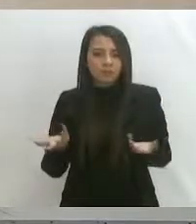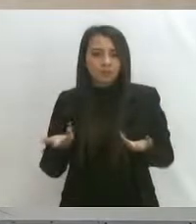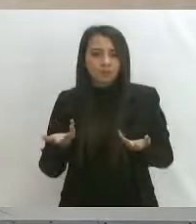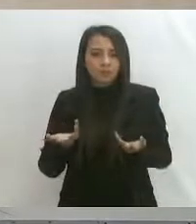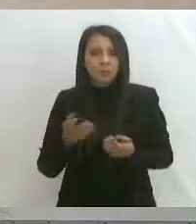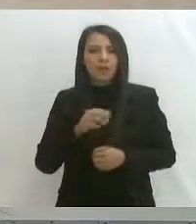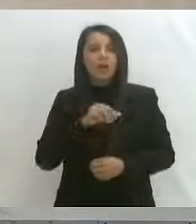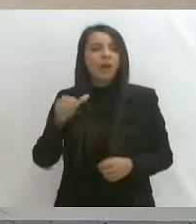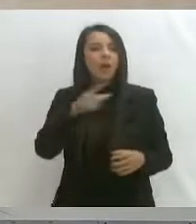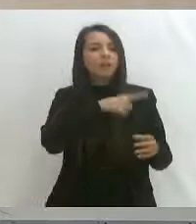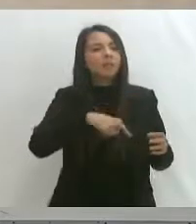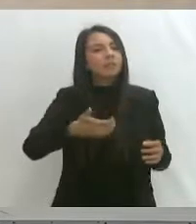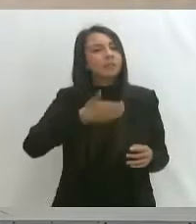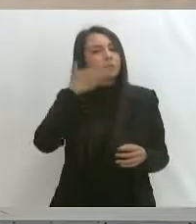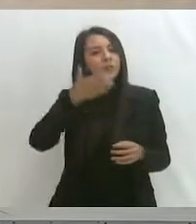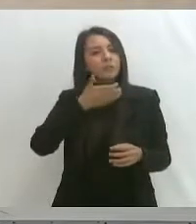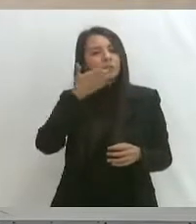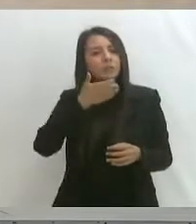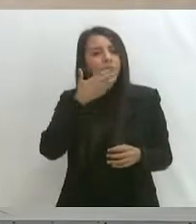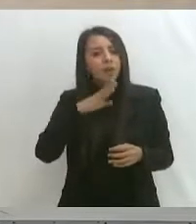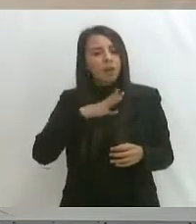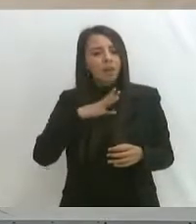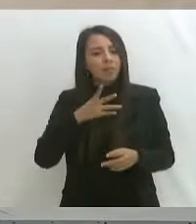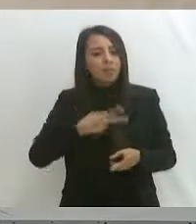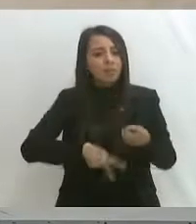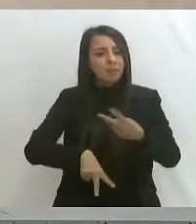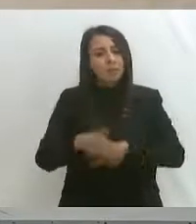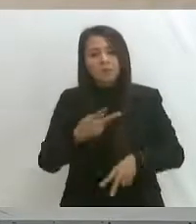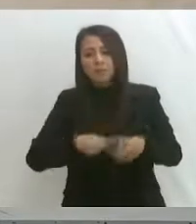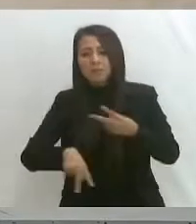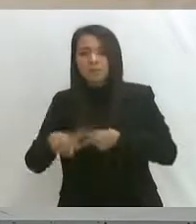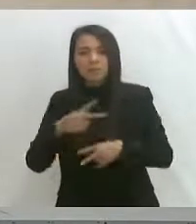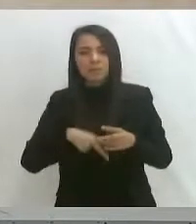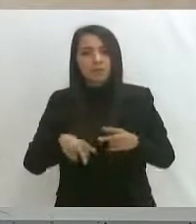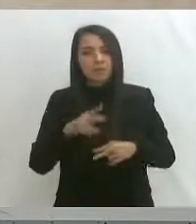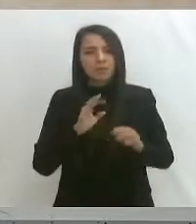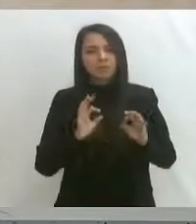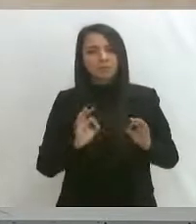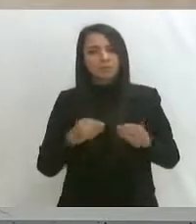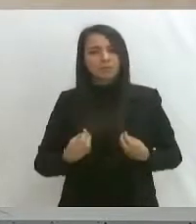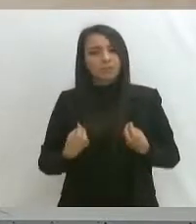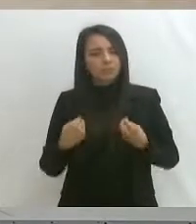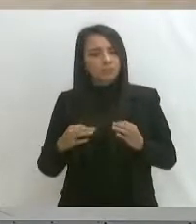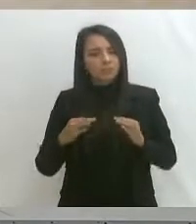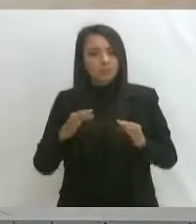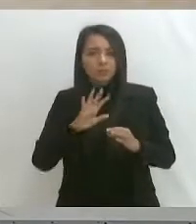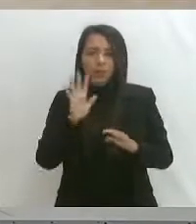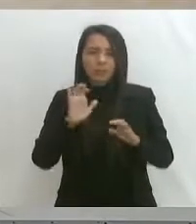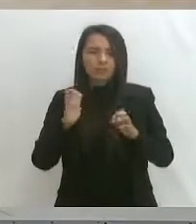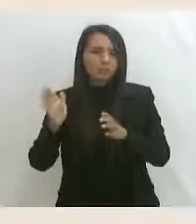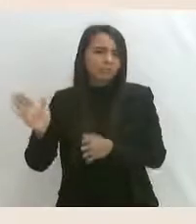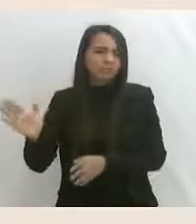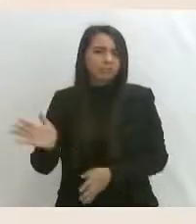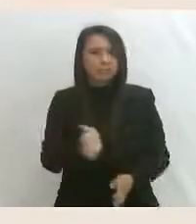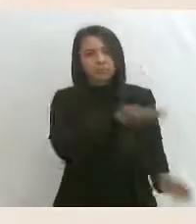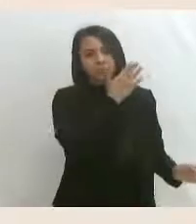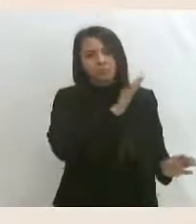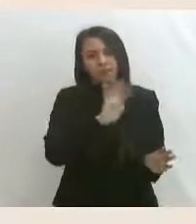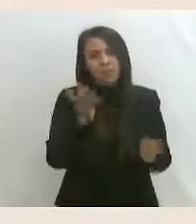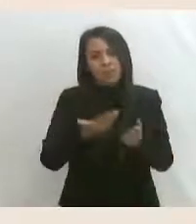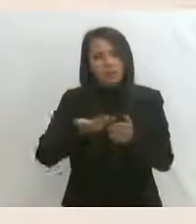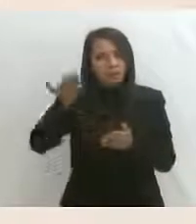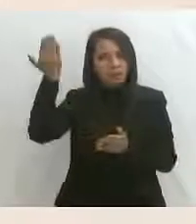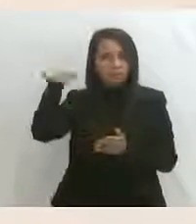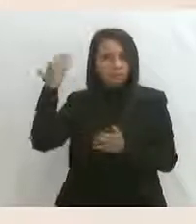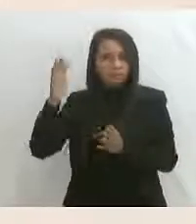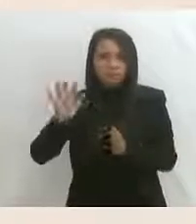se acostumbraron a vivir con privilegios, pero esto ya es el pasado.